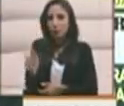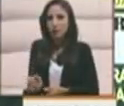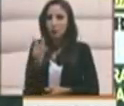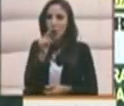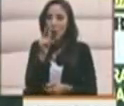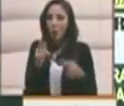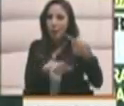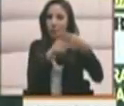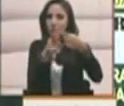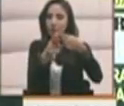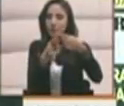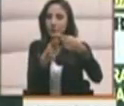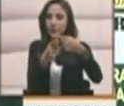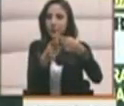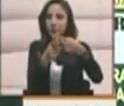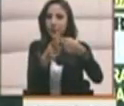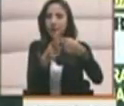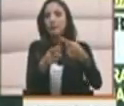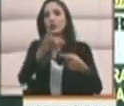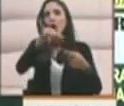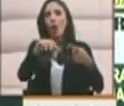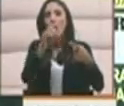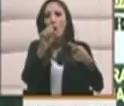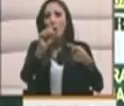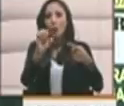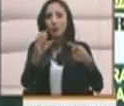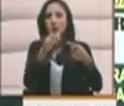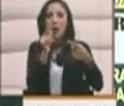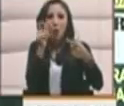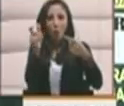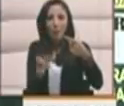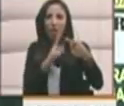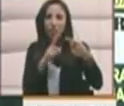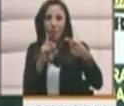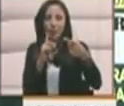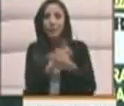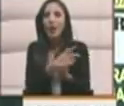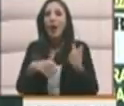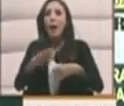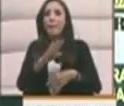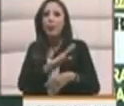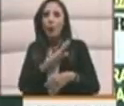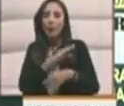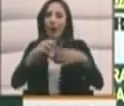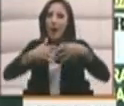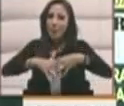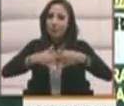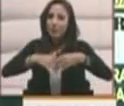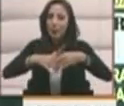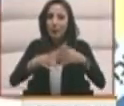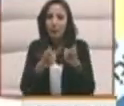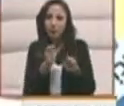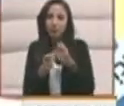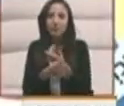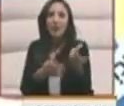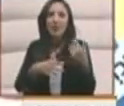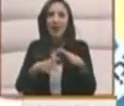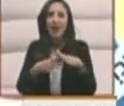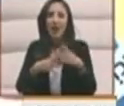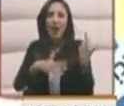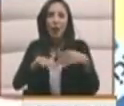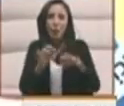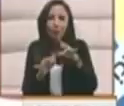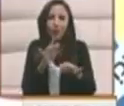Díaz, quien es dueño de la empresa Stan Electronics